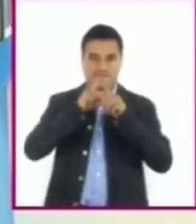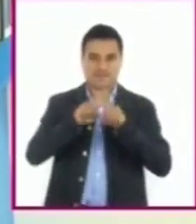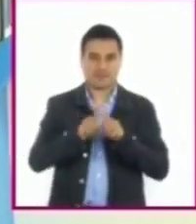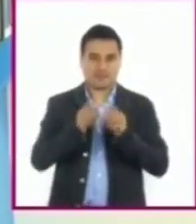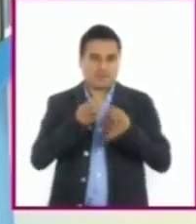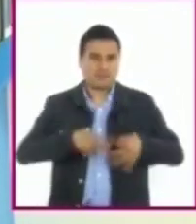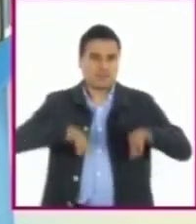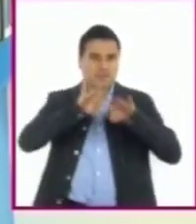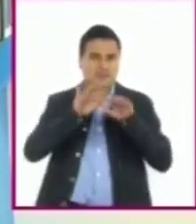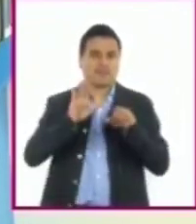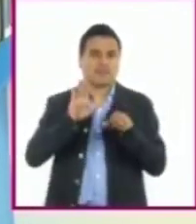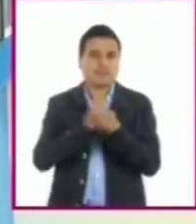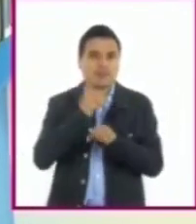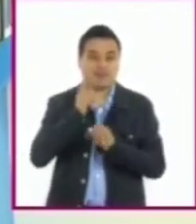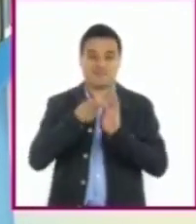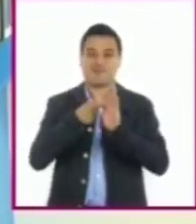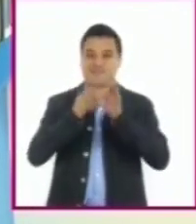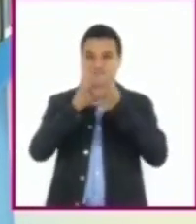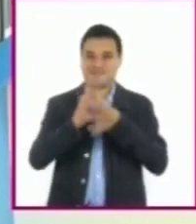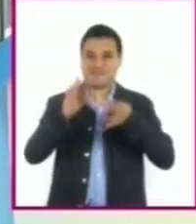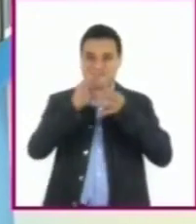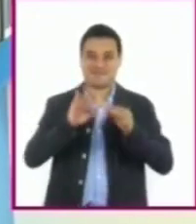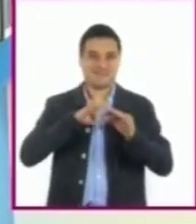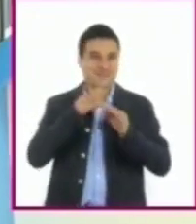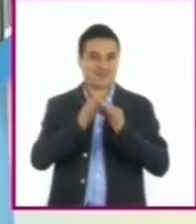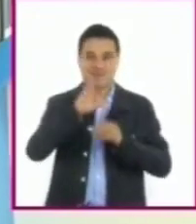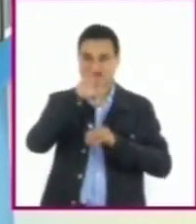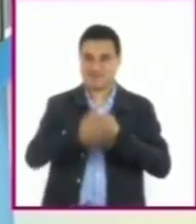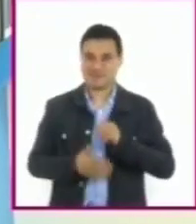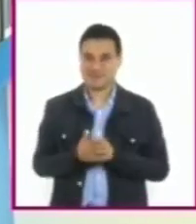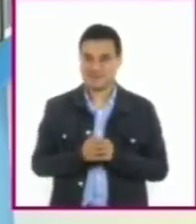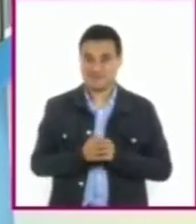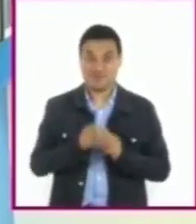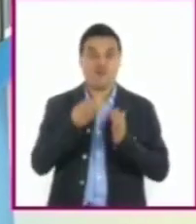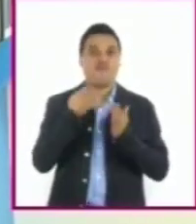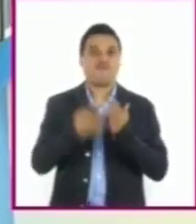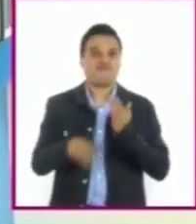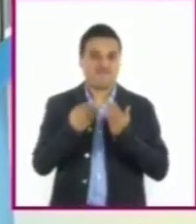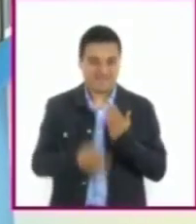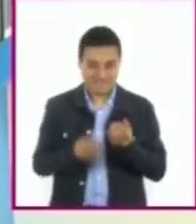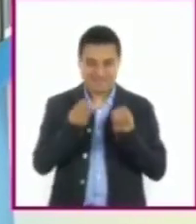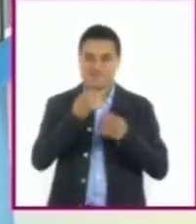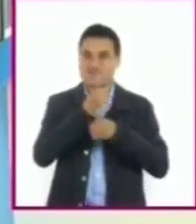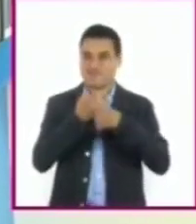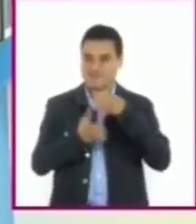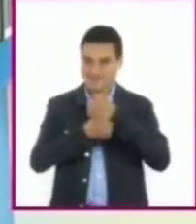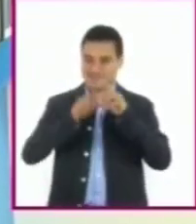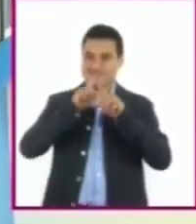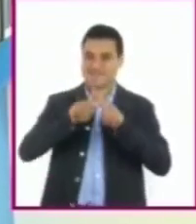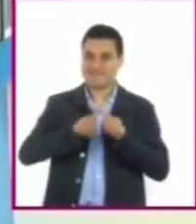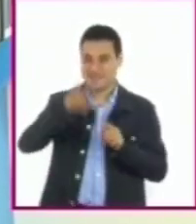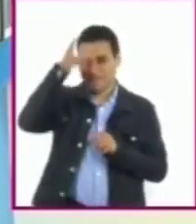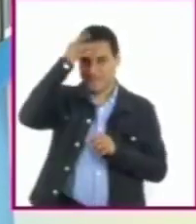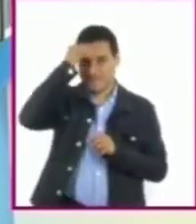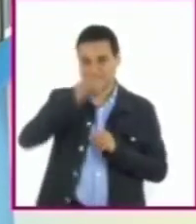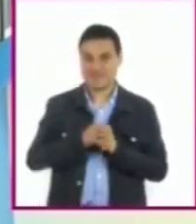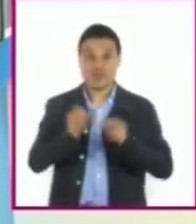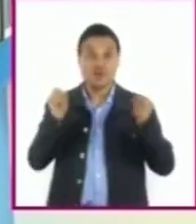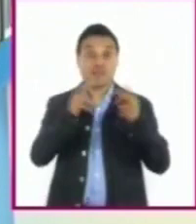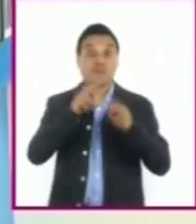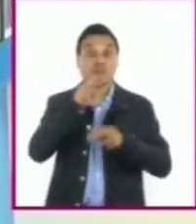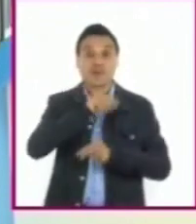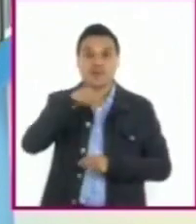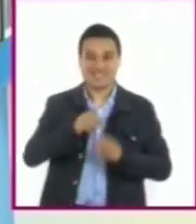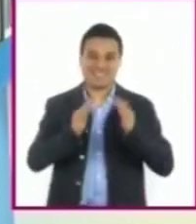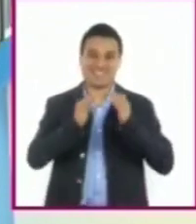son. Listo, terminamos, pero aún nos queda mucho por explorar y descubrir, así que nos vemos pronto aquí